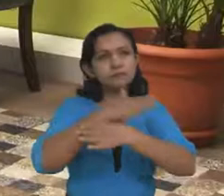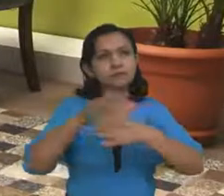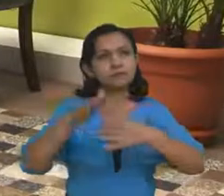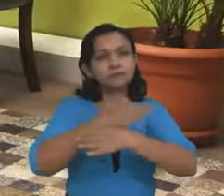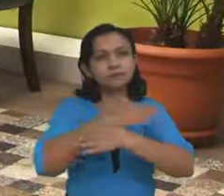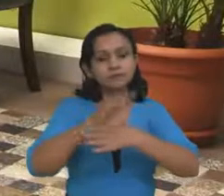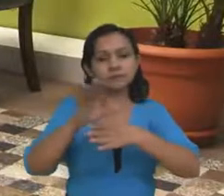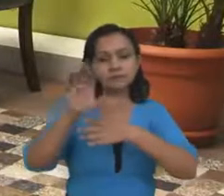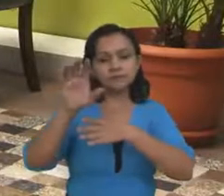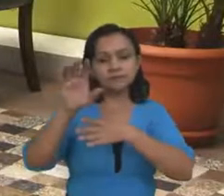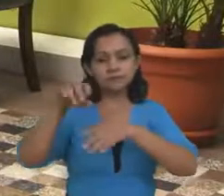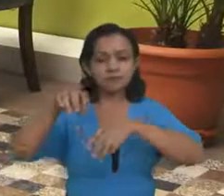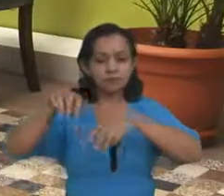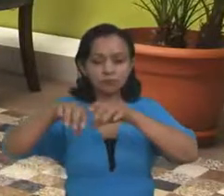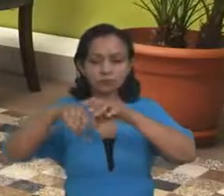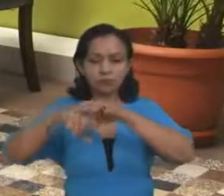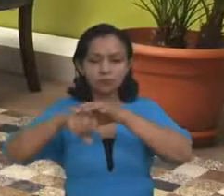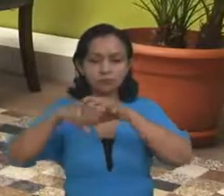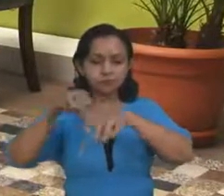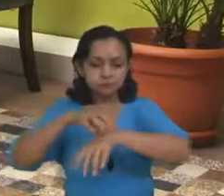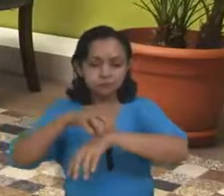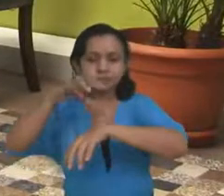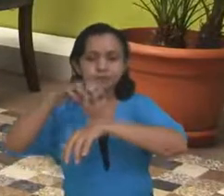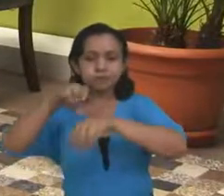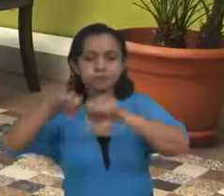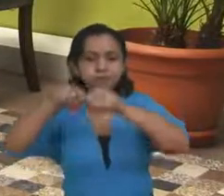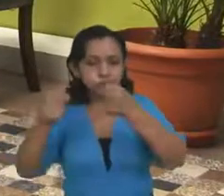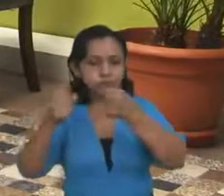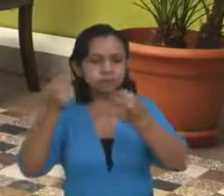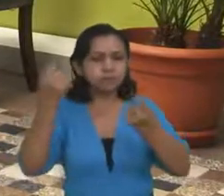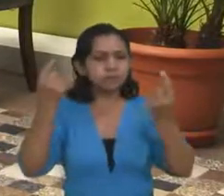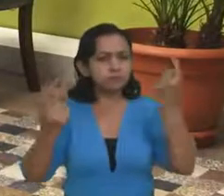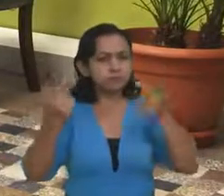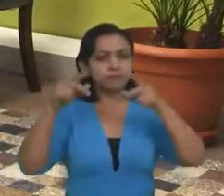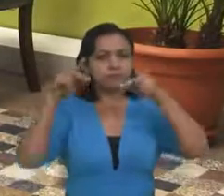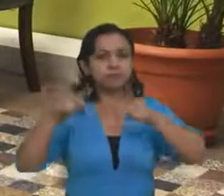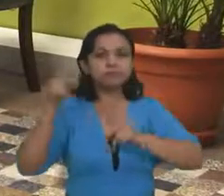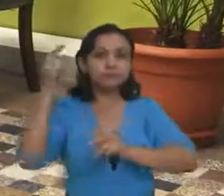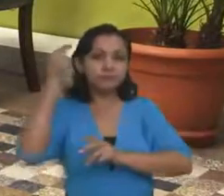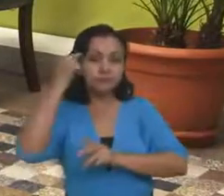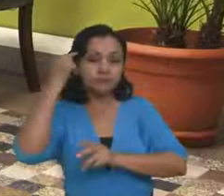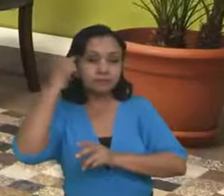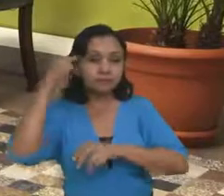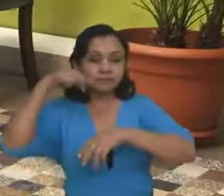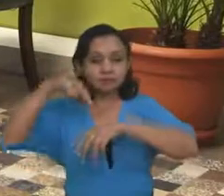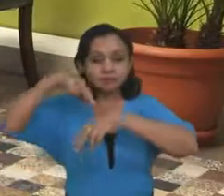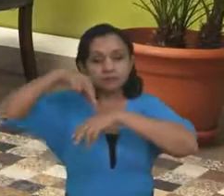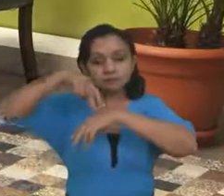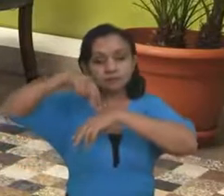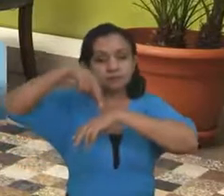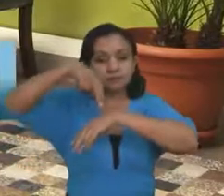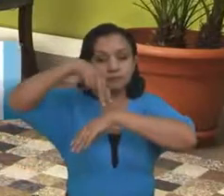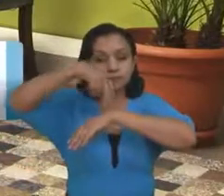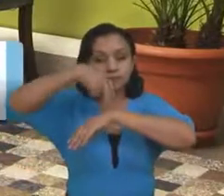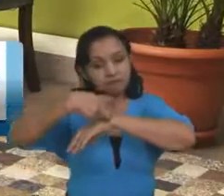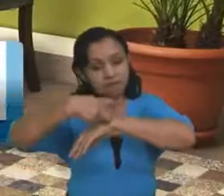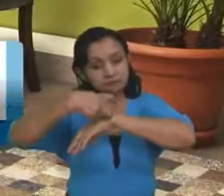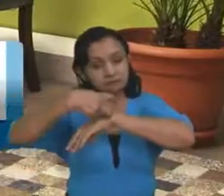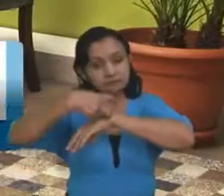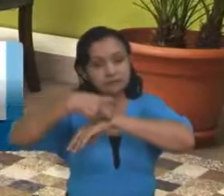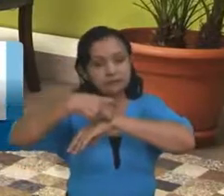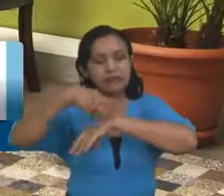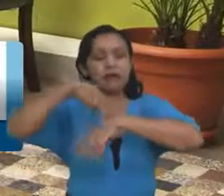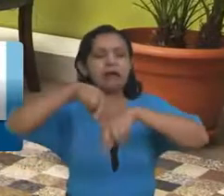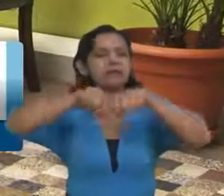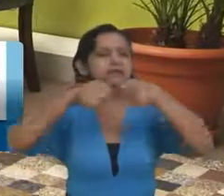entre esguince y fractura? Porque la gente piensa, por ejemplo, de que cuando va caminando, se dobla el pie, piensa que hay una